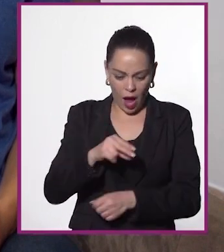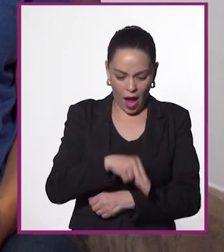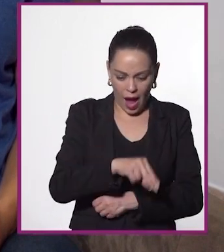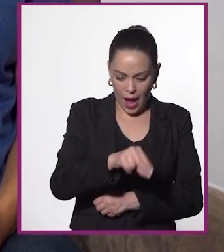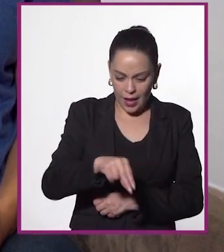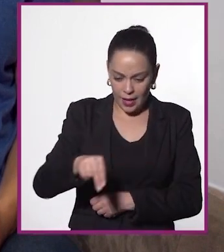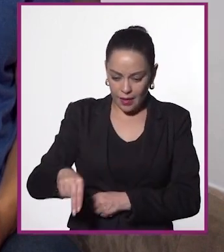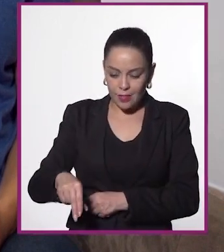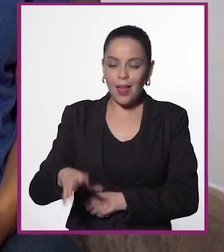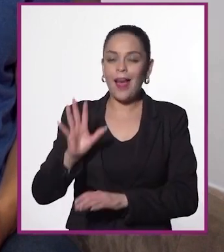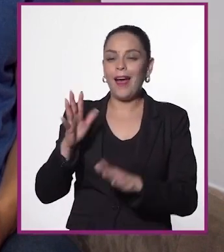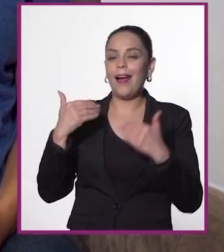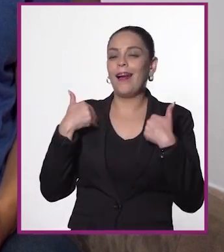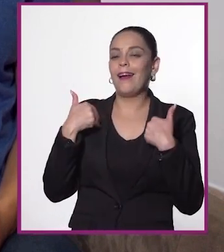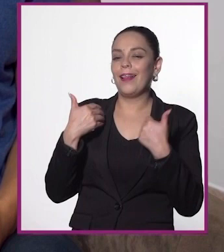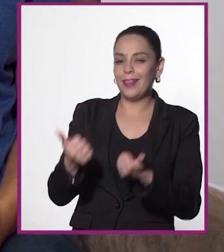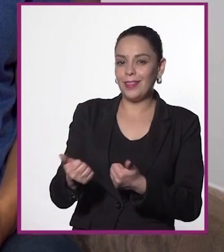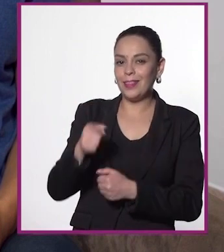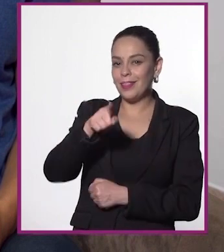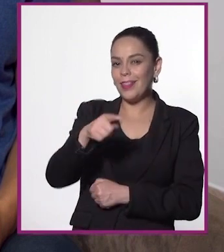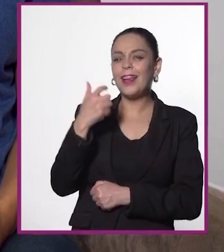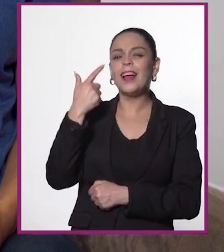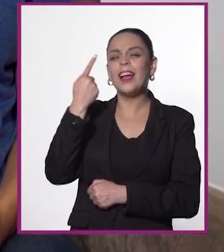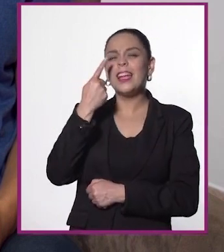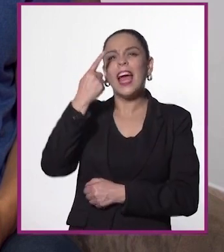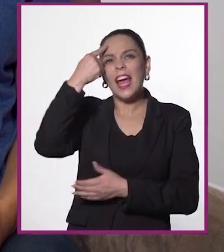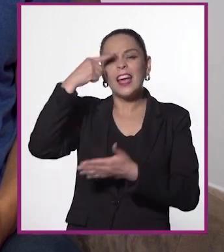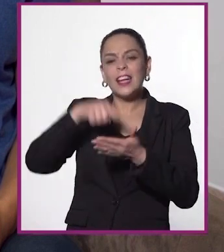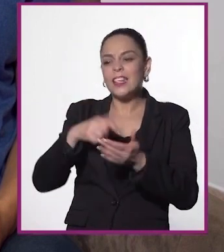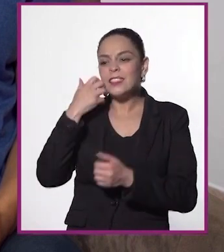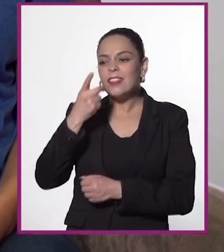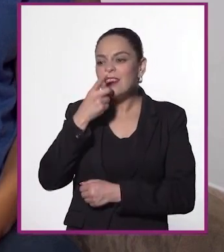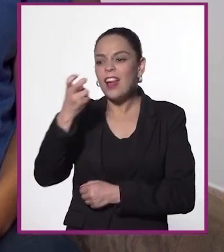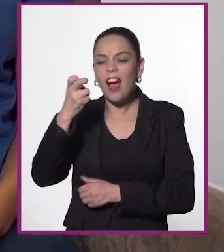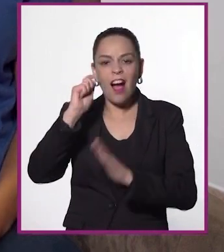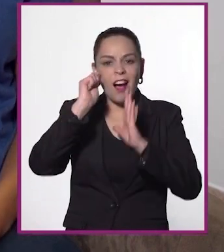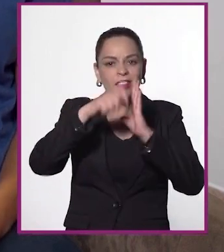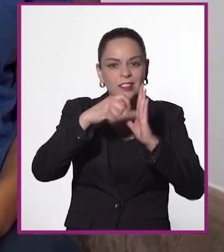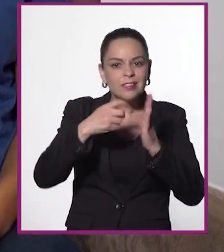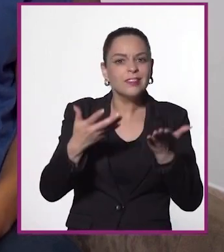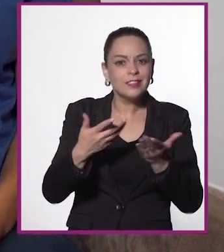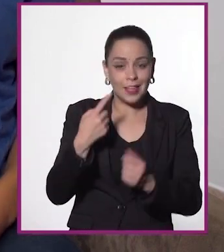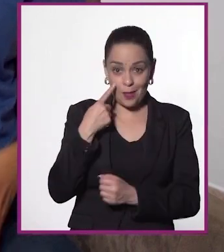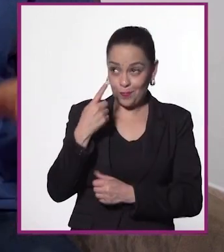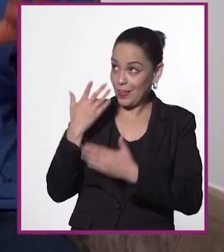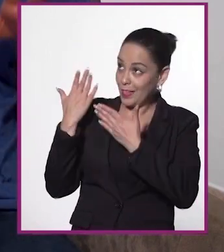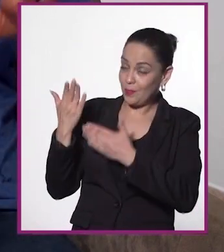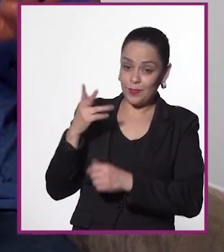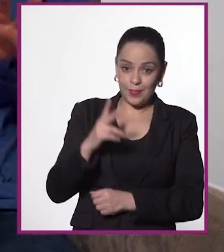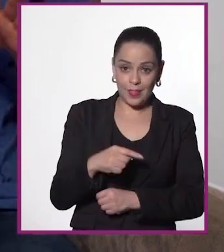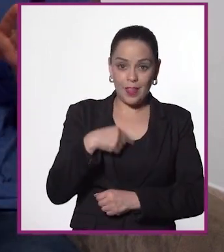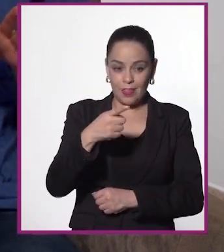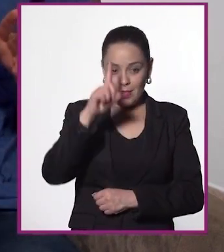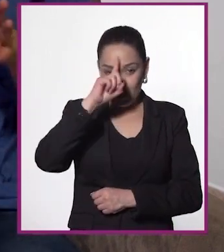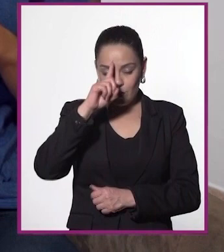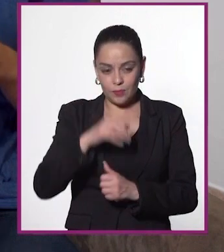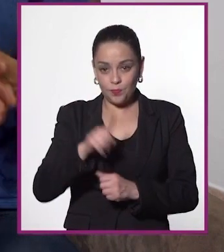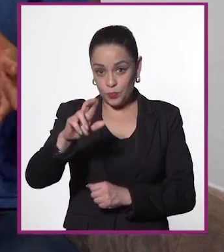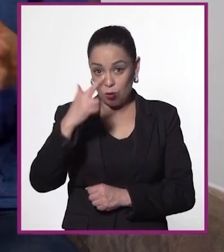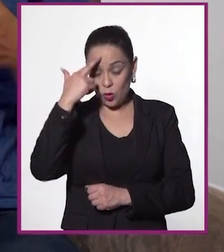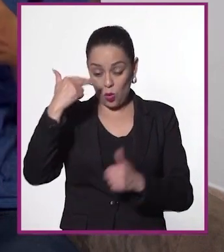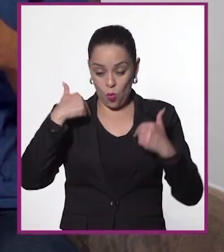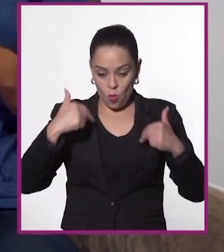nos da un mensaje. ¿Qué creen que signifique esta escena? Les damos una pista. Recuerden que el ser humano